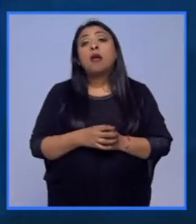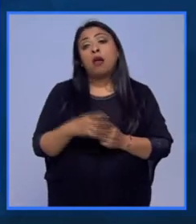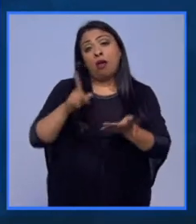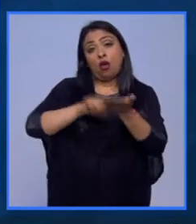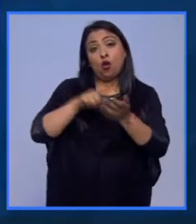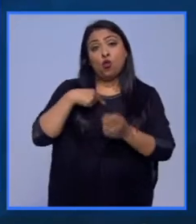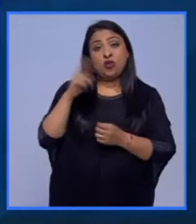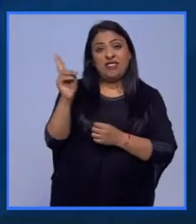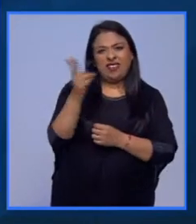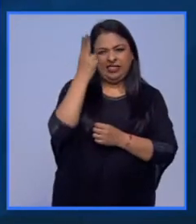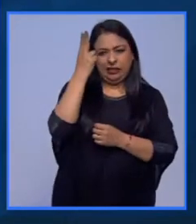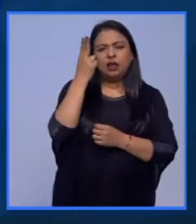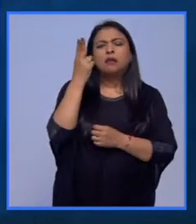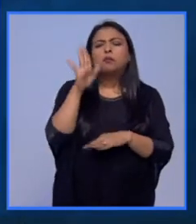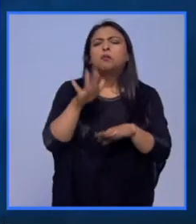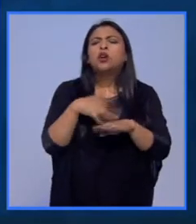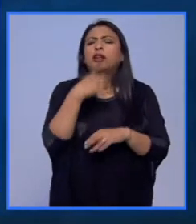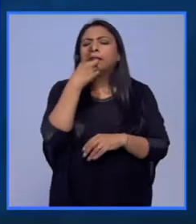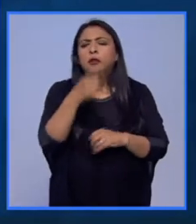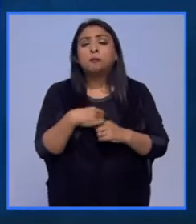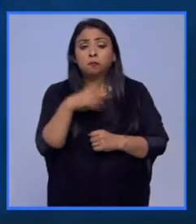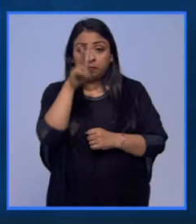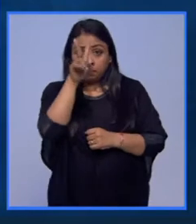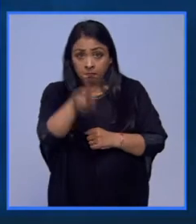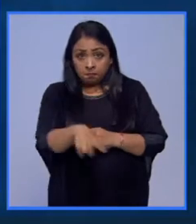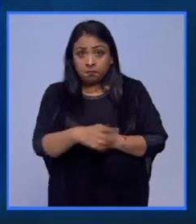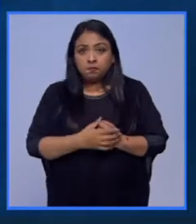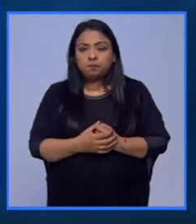universitario. ¿Y por qué digo esto? Porque en realidad